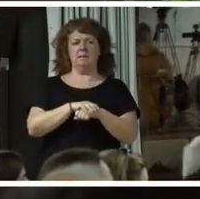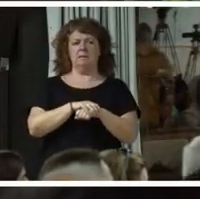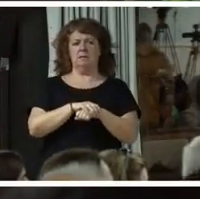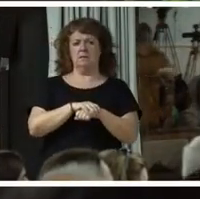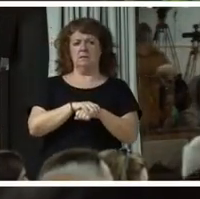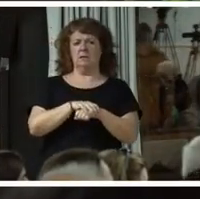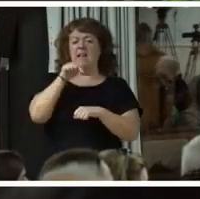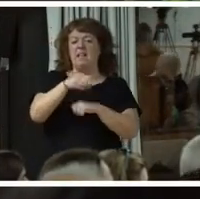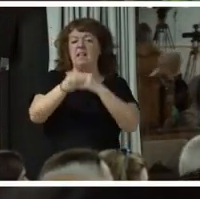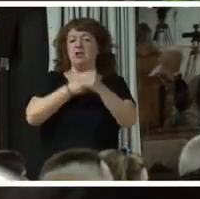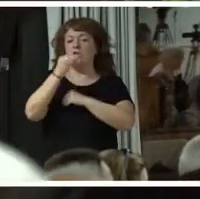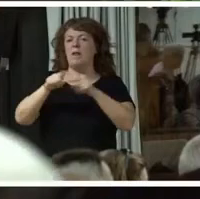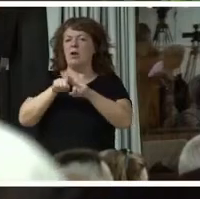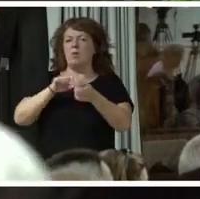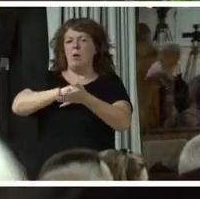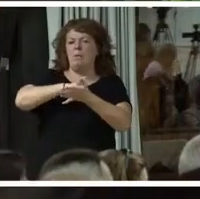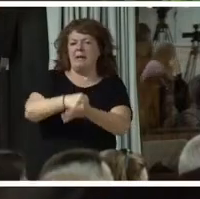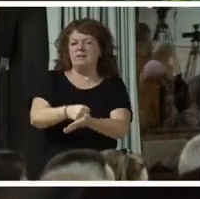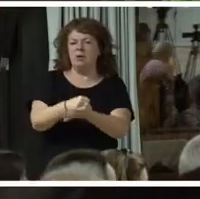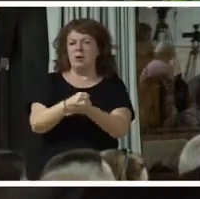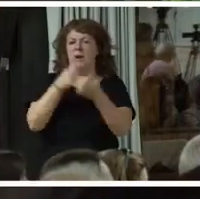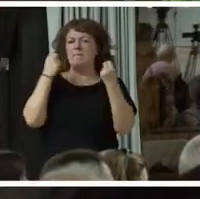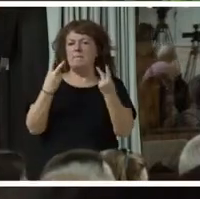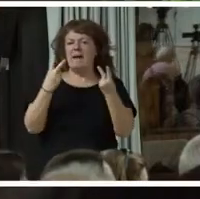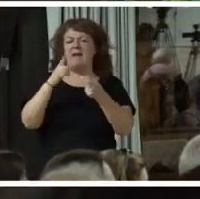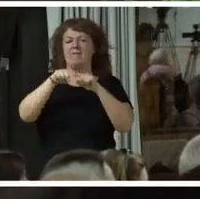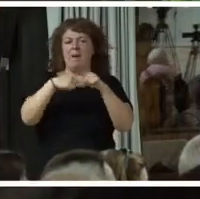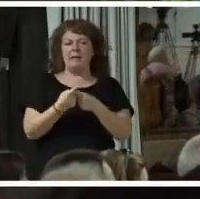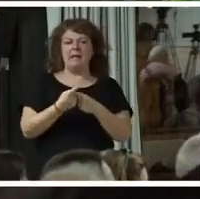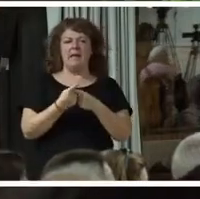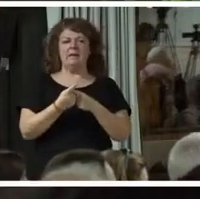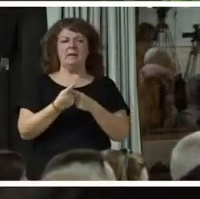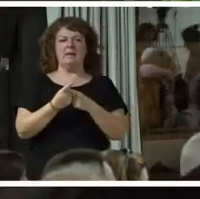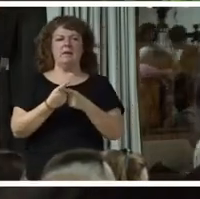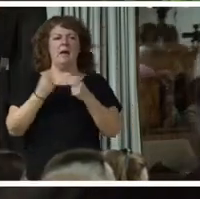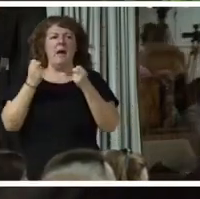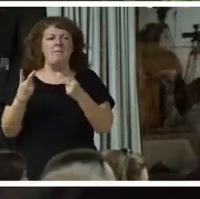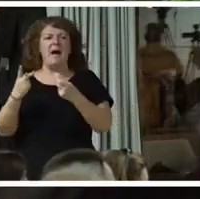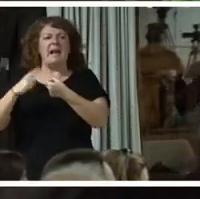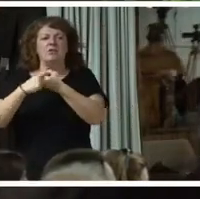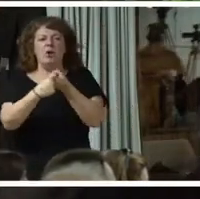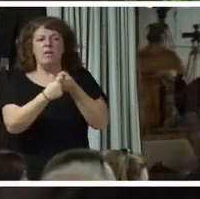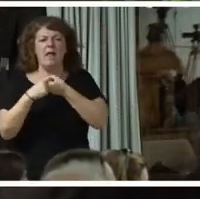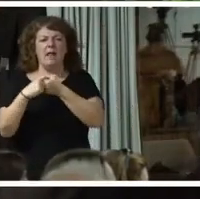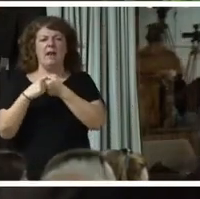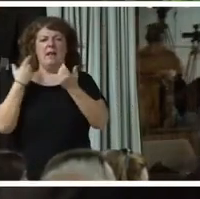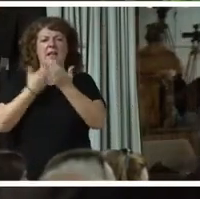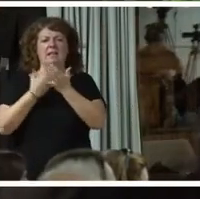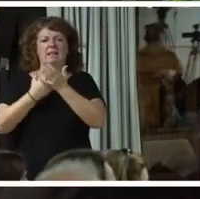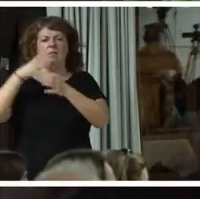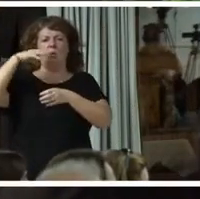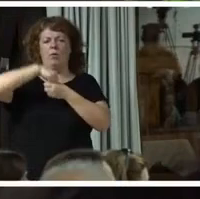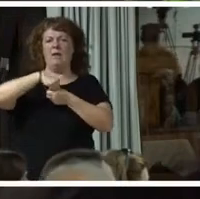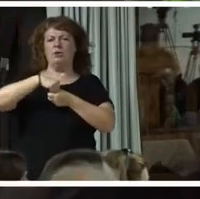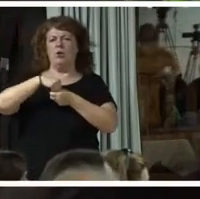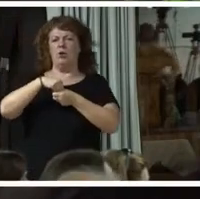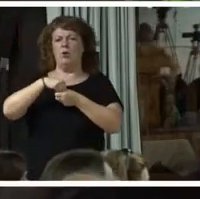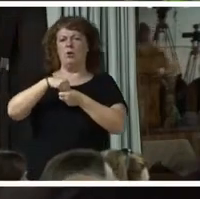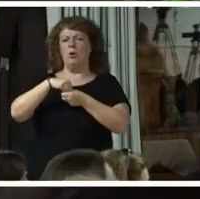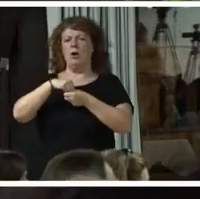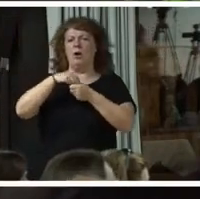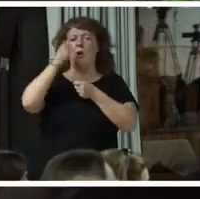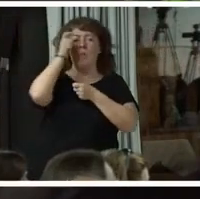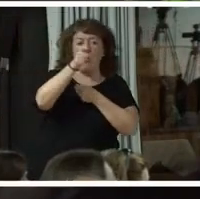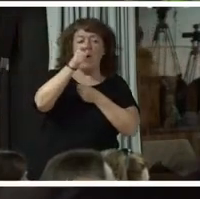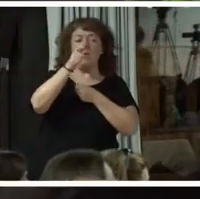ellos lo hacen como medida de presión también hacia las familias hacia la solidaridad que se muestra dentro de los pueblos de las